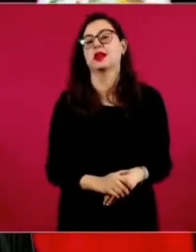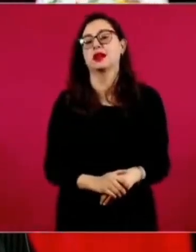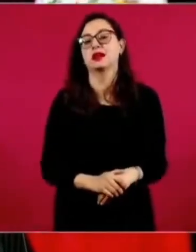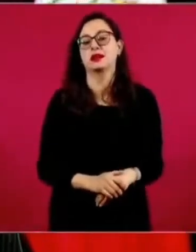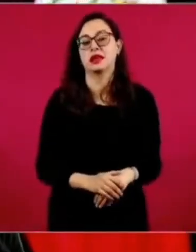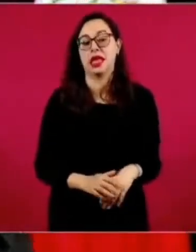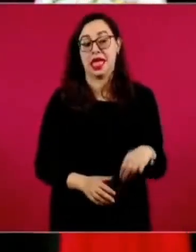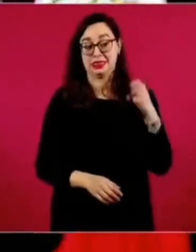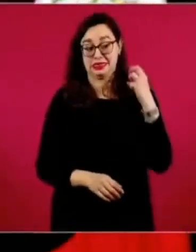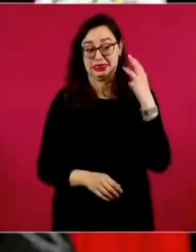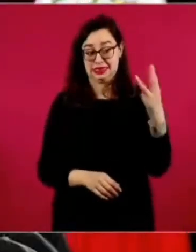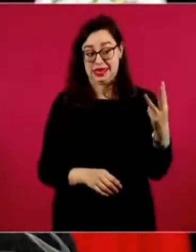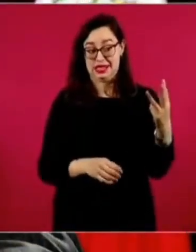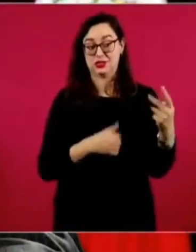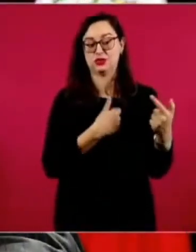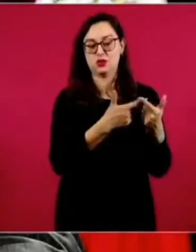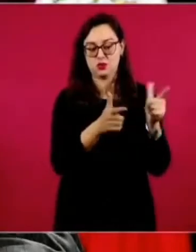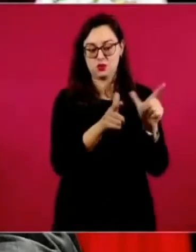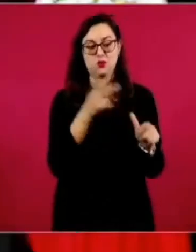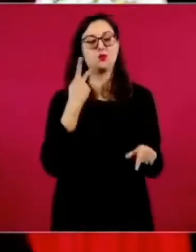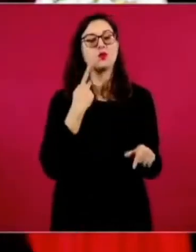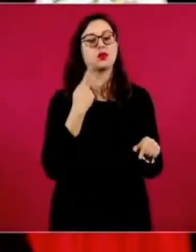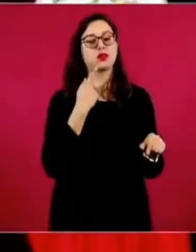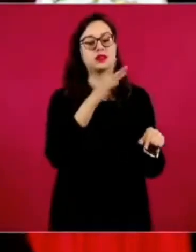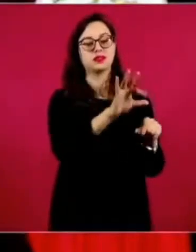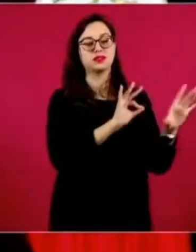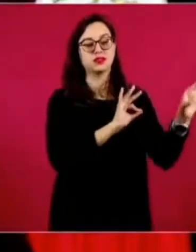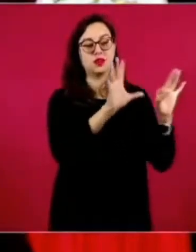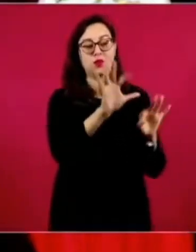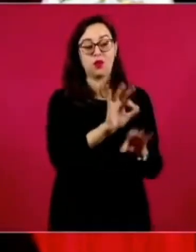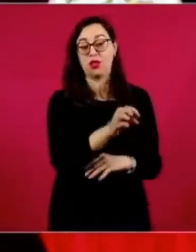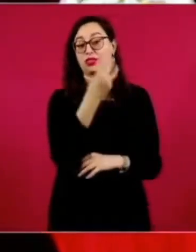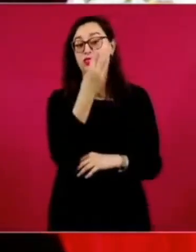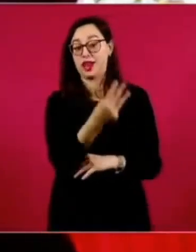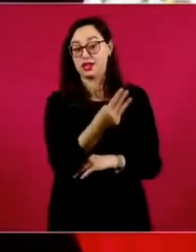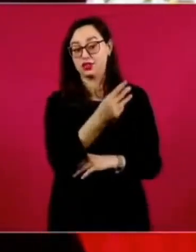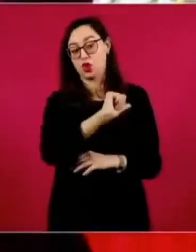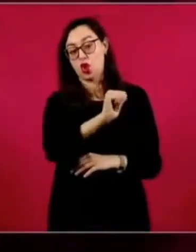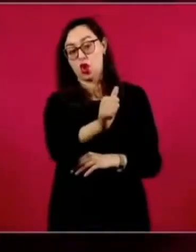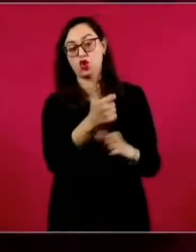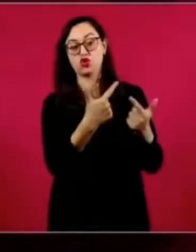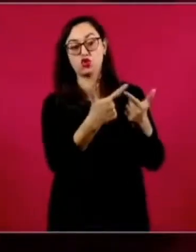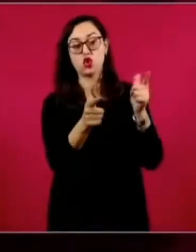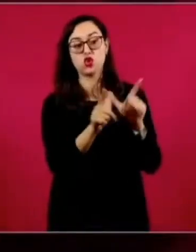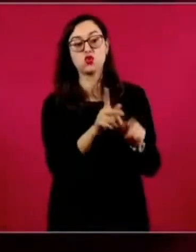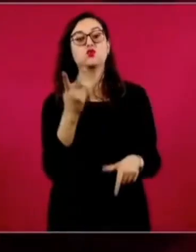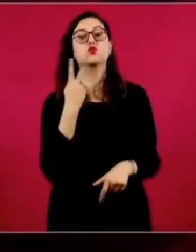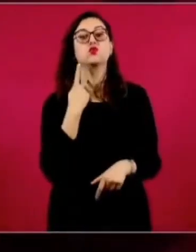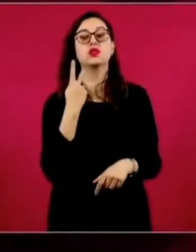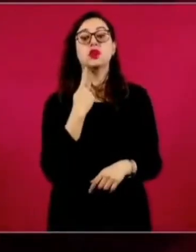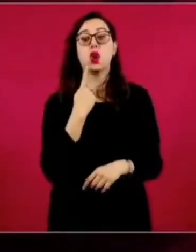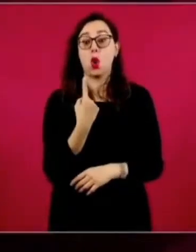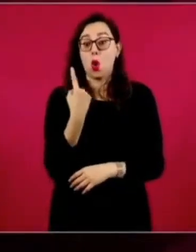3 para un partido, 3 para otro partido y 1 para un partido menor.